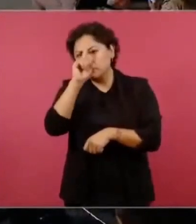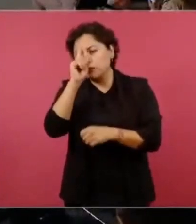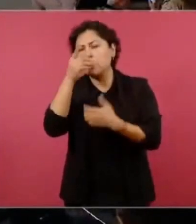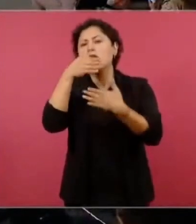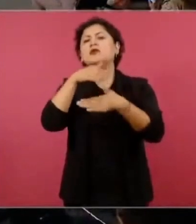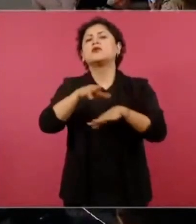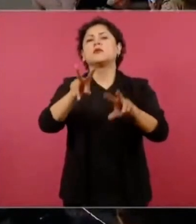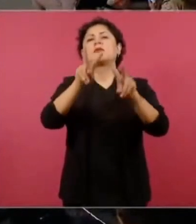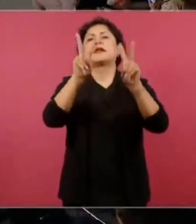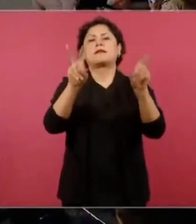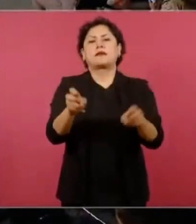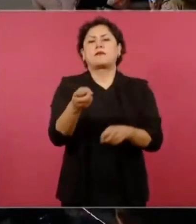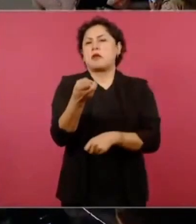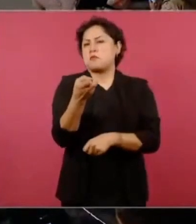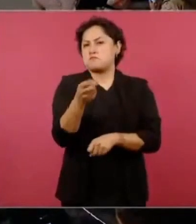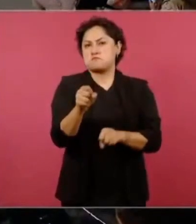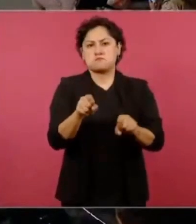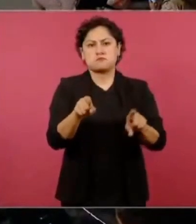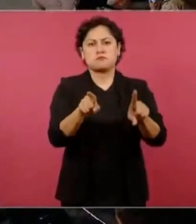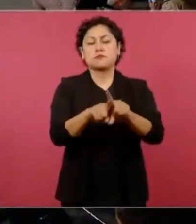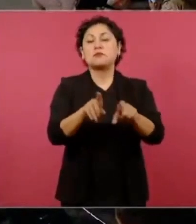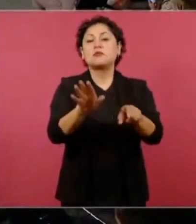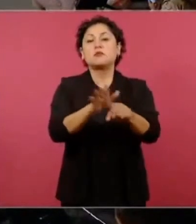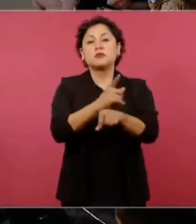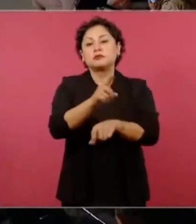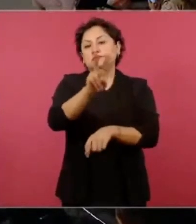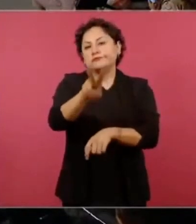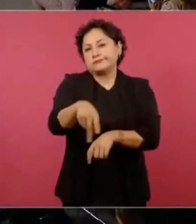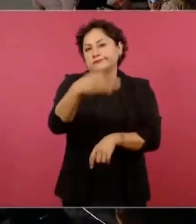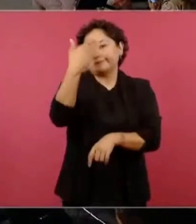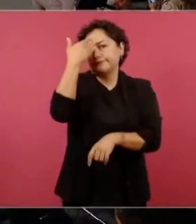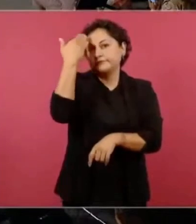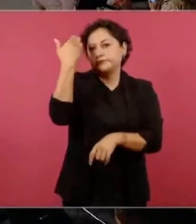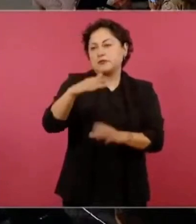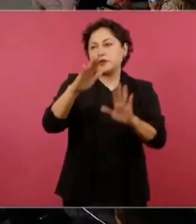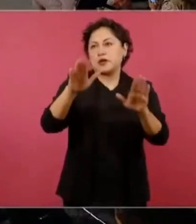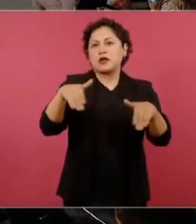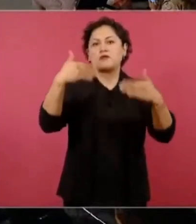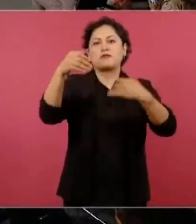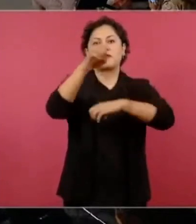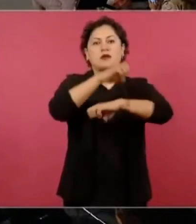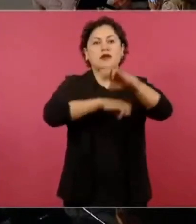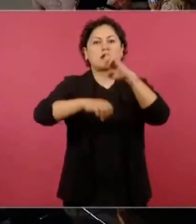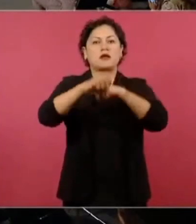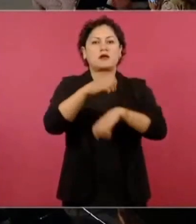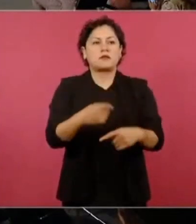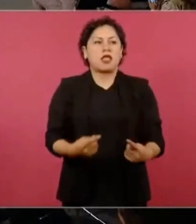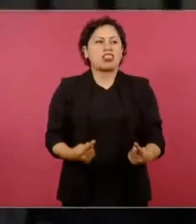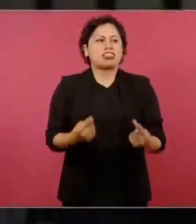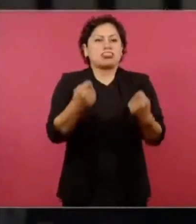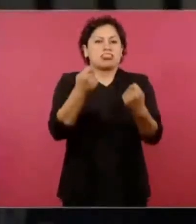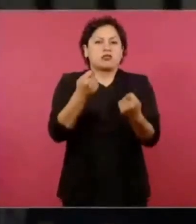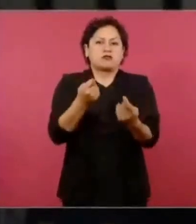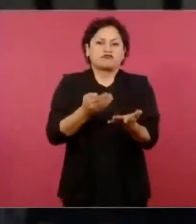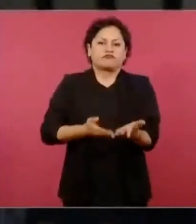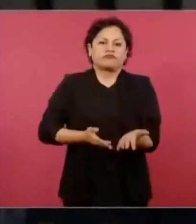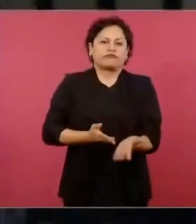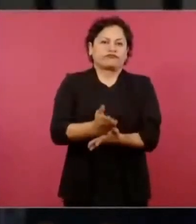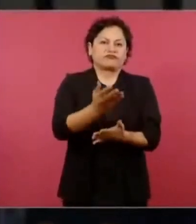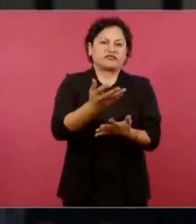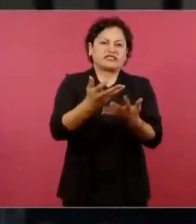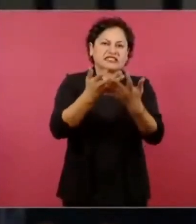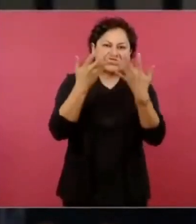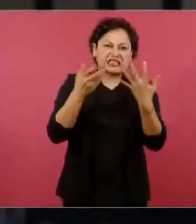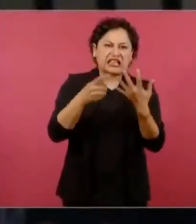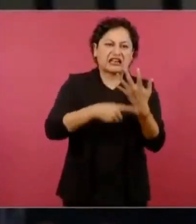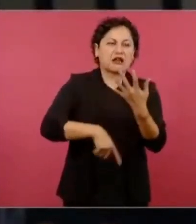abusan del ecosistema y que antes, pues en los gobiernos neoliberales, pues no había denuncias por parte de ahora de los que